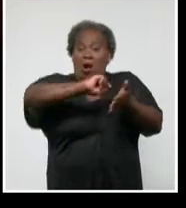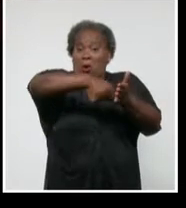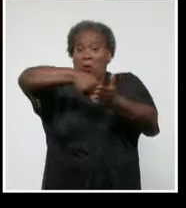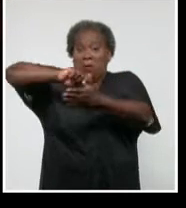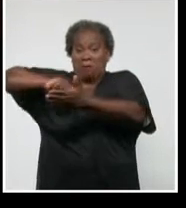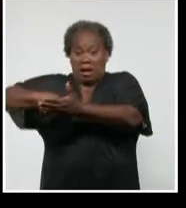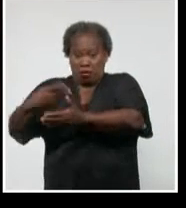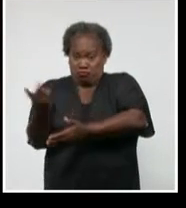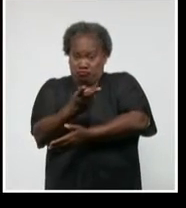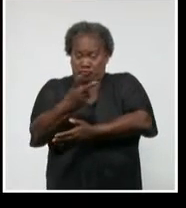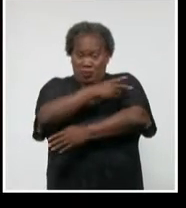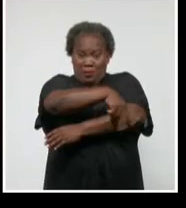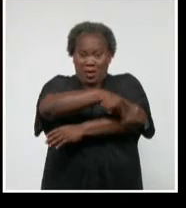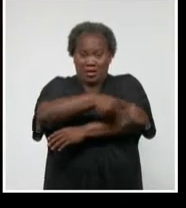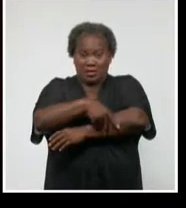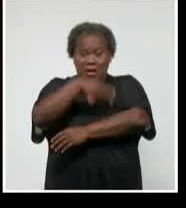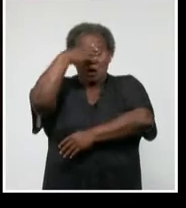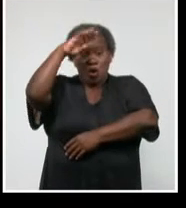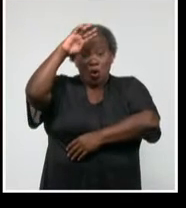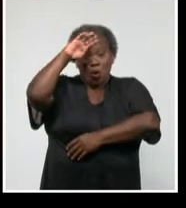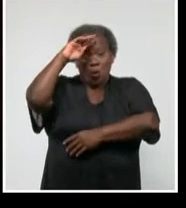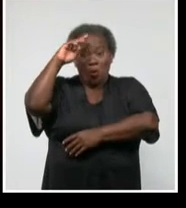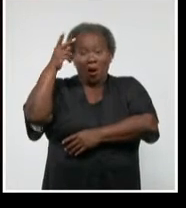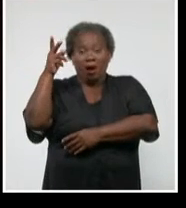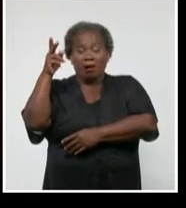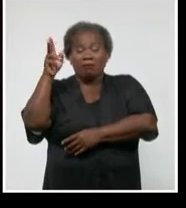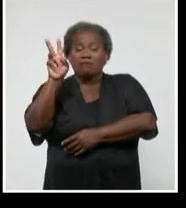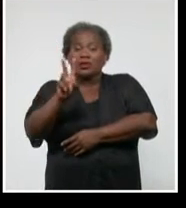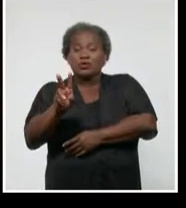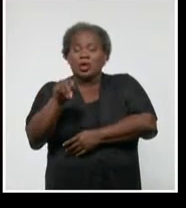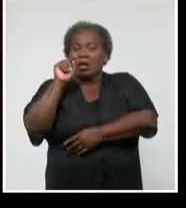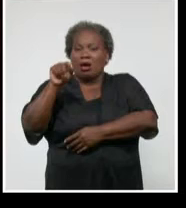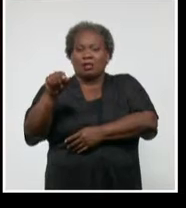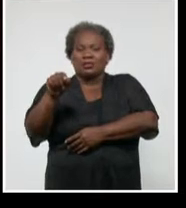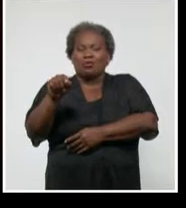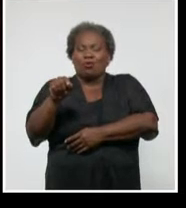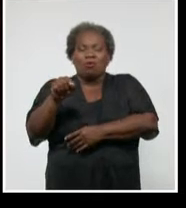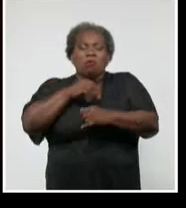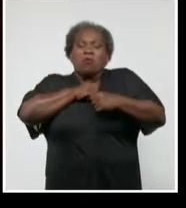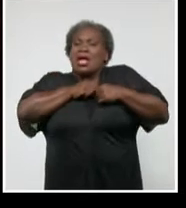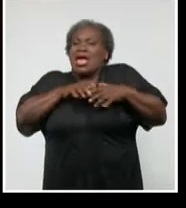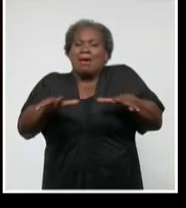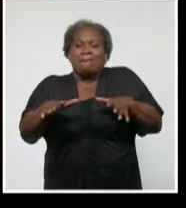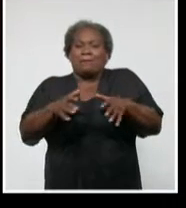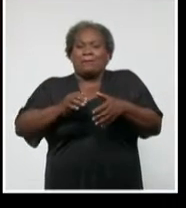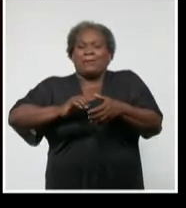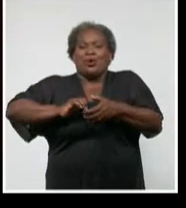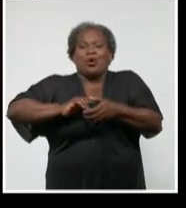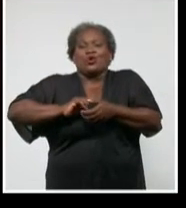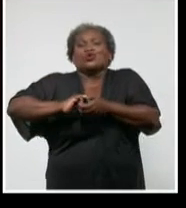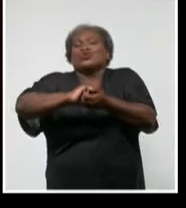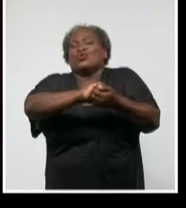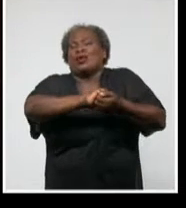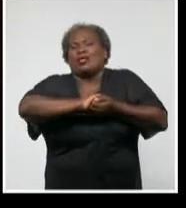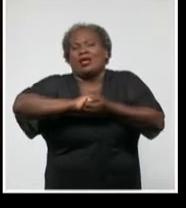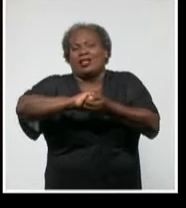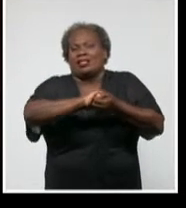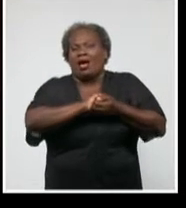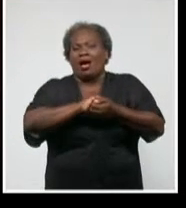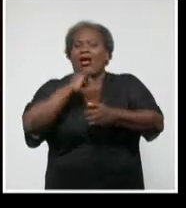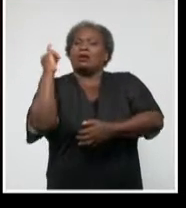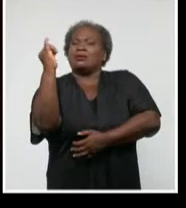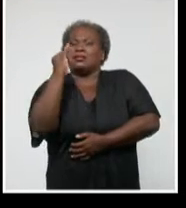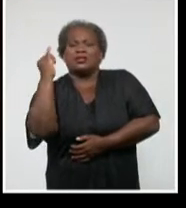Cuba y Venezuela, desde mi punto de vista, un modelo de lo que tiene que ser la solidaridad entre los pueblos, el